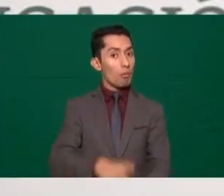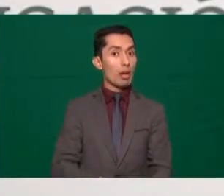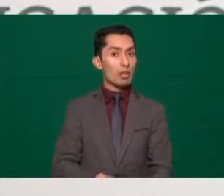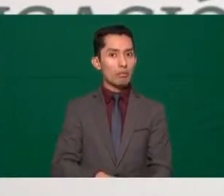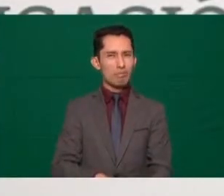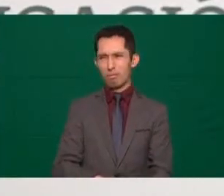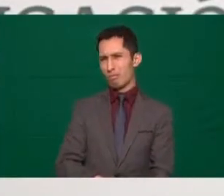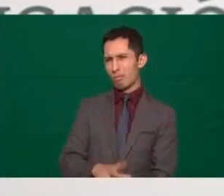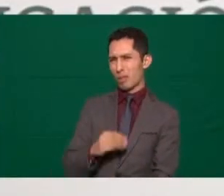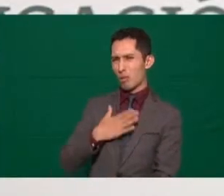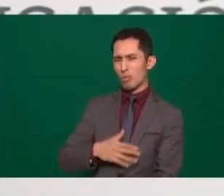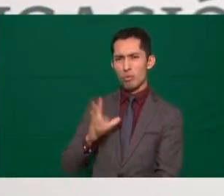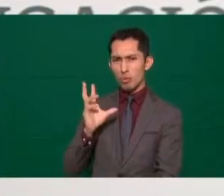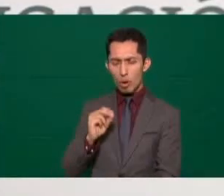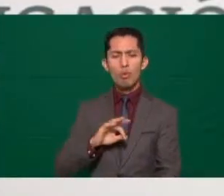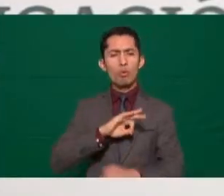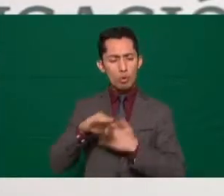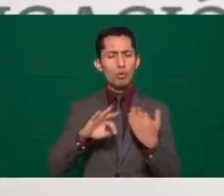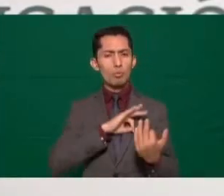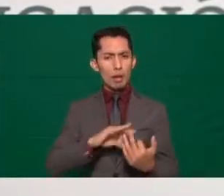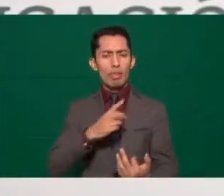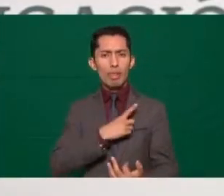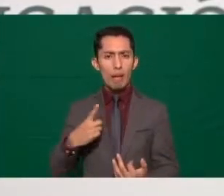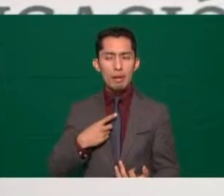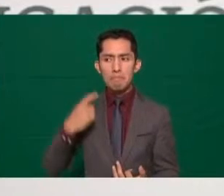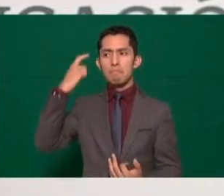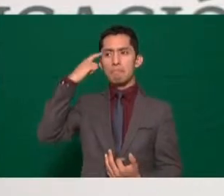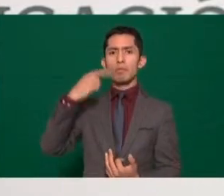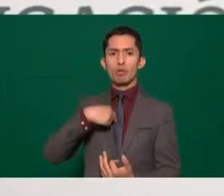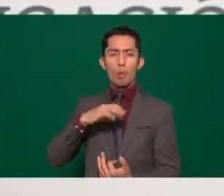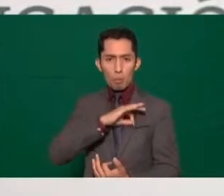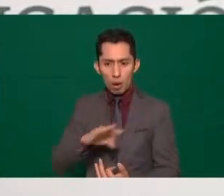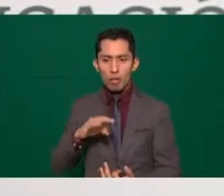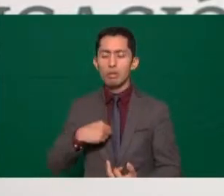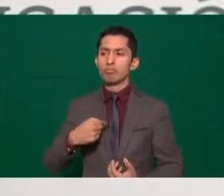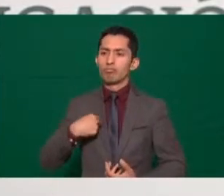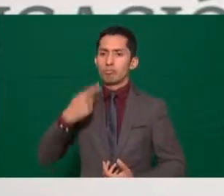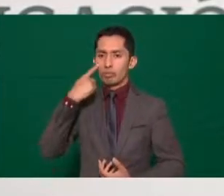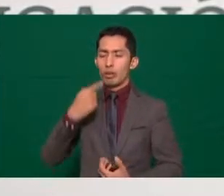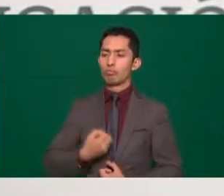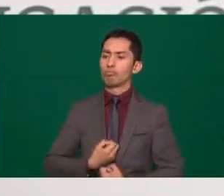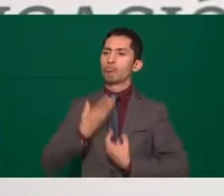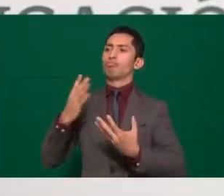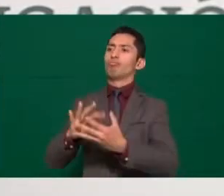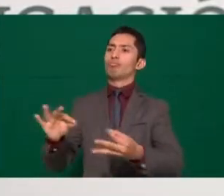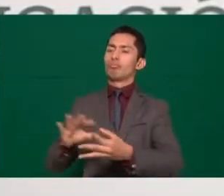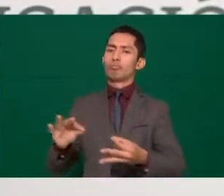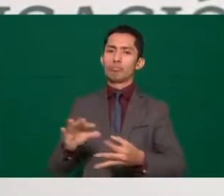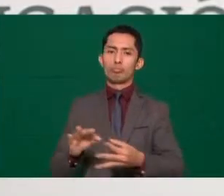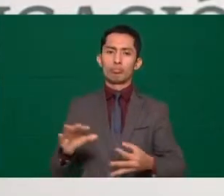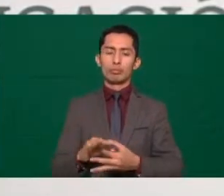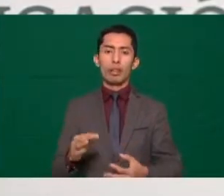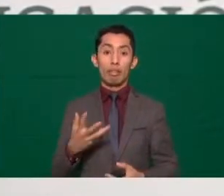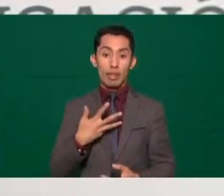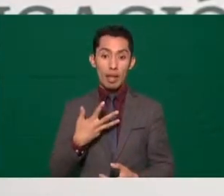manifestarnos. No olvidemos la importancia que tiene la libertad. Somos